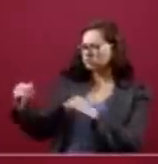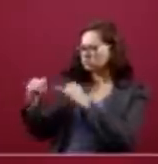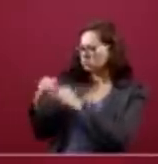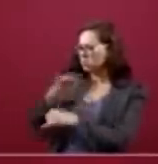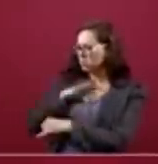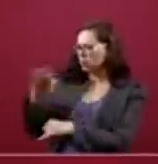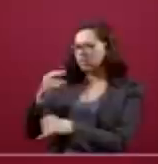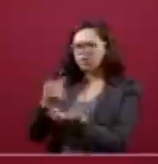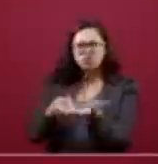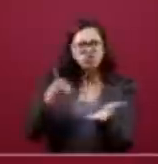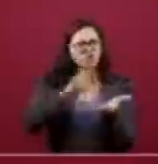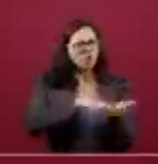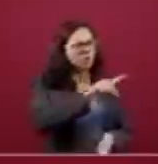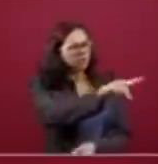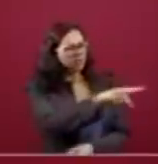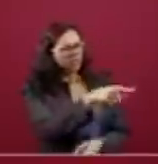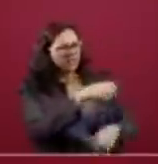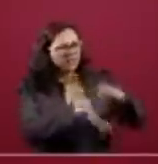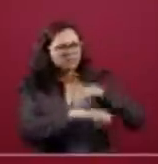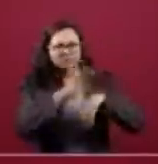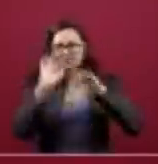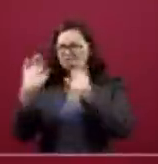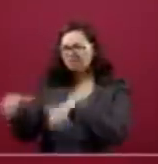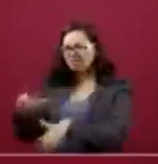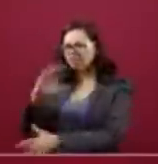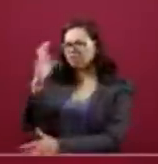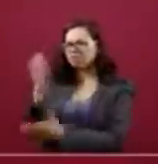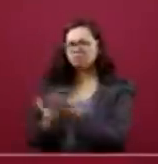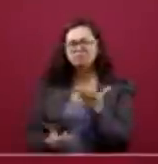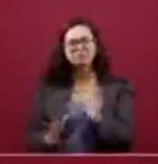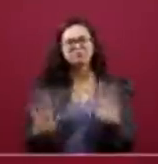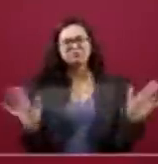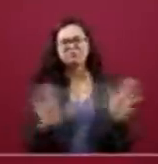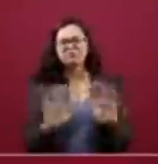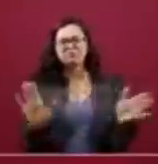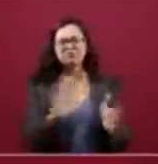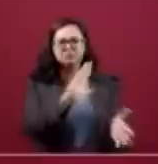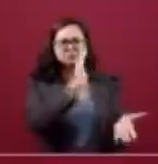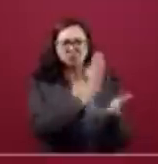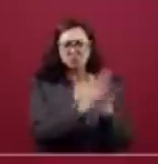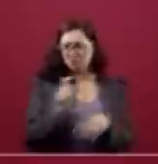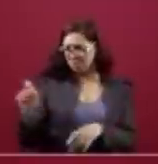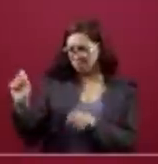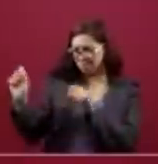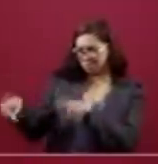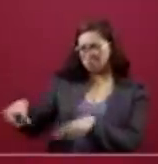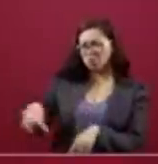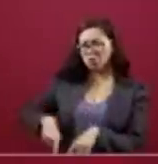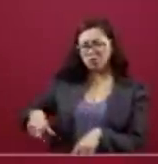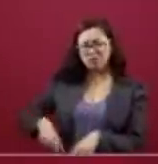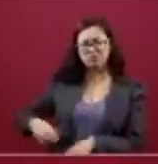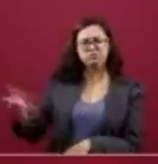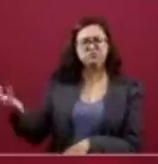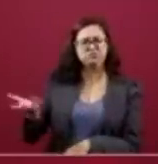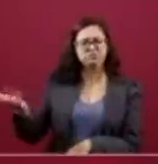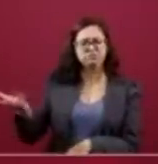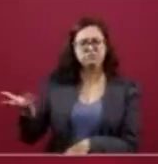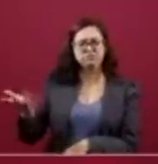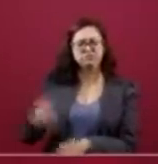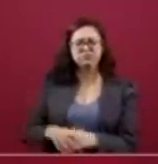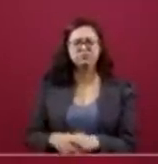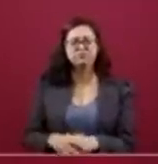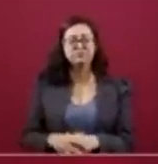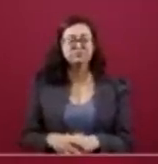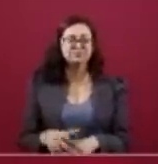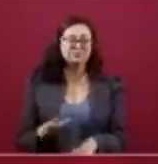del gobierno, que se puedan hacer con los trabajadores del gobierno, porque se ha llegado